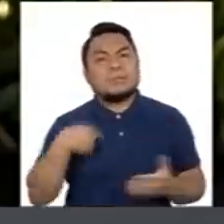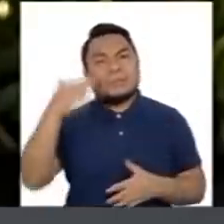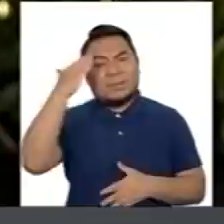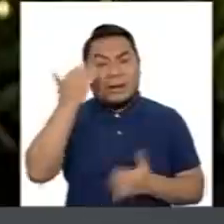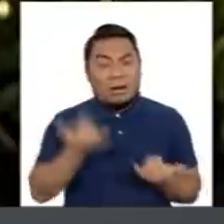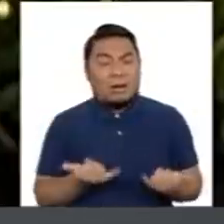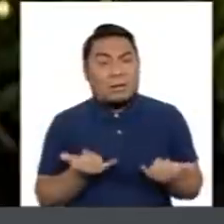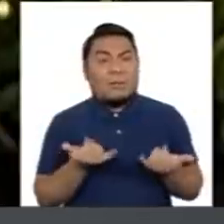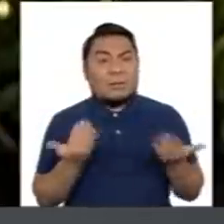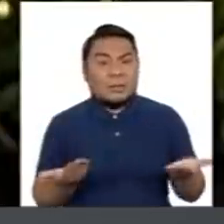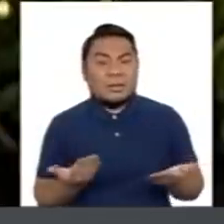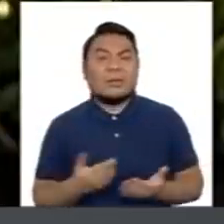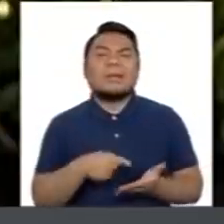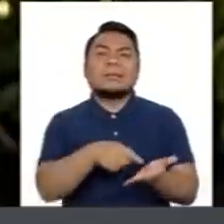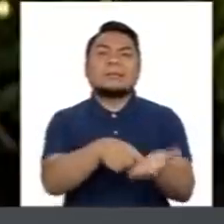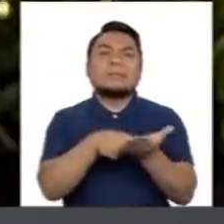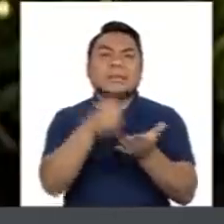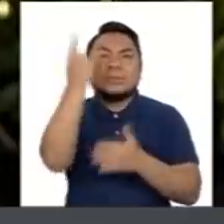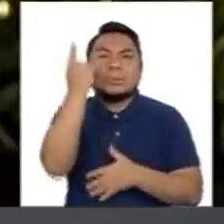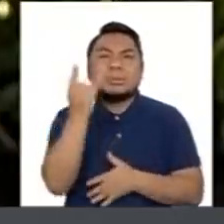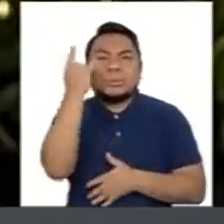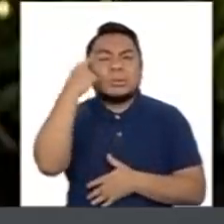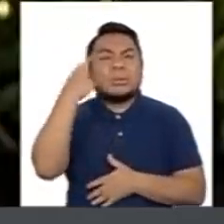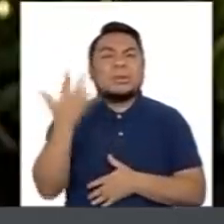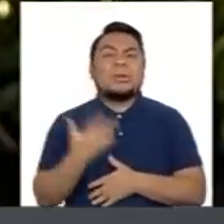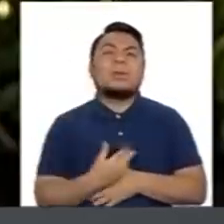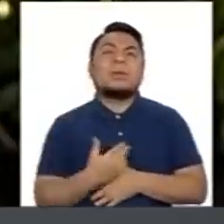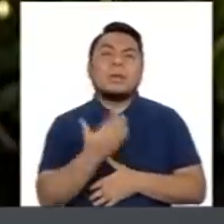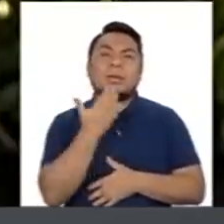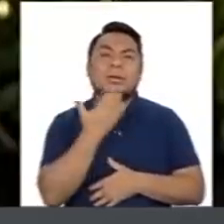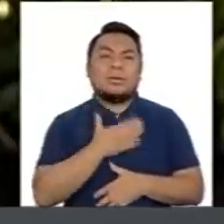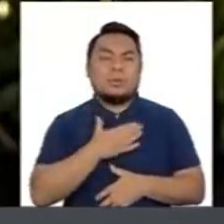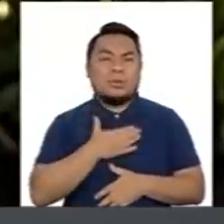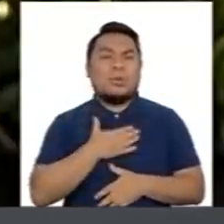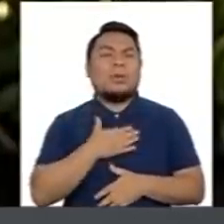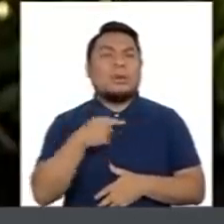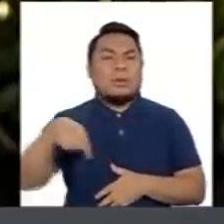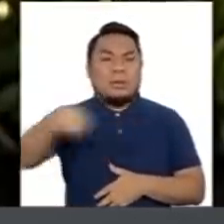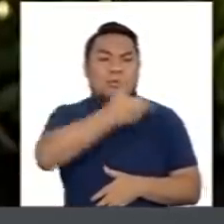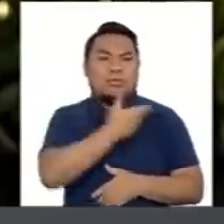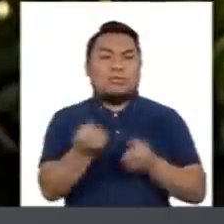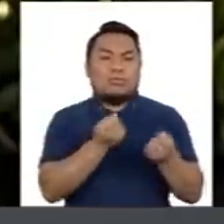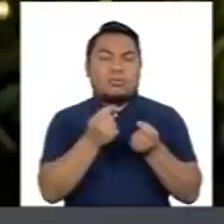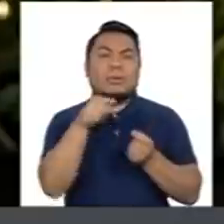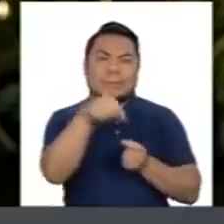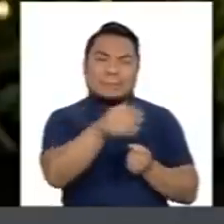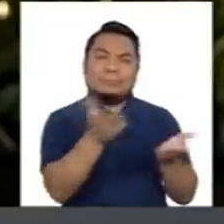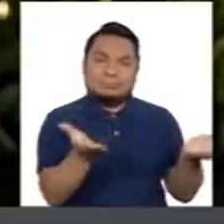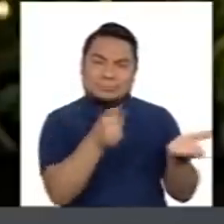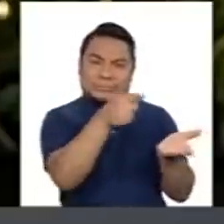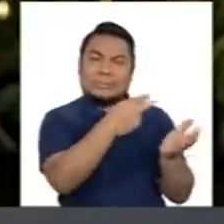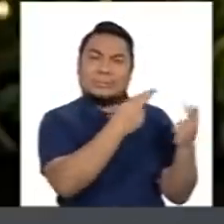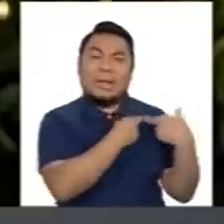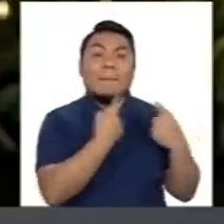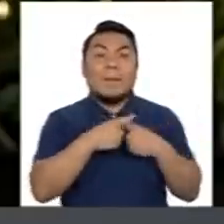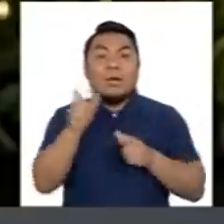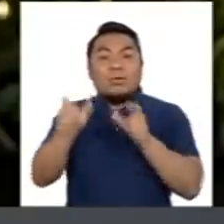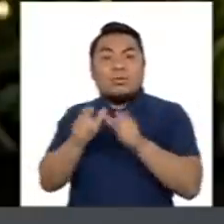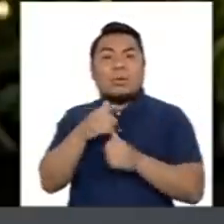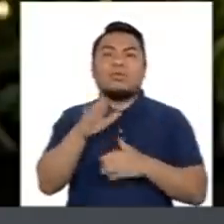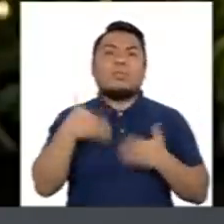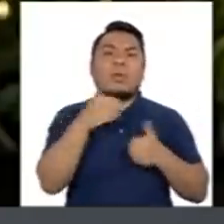circunstancias actuales demandan en la emergencia un rol protagónico del Poder Ejecutivo. Pero los ciudadanos no pueden estar al